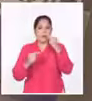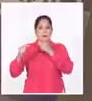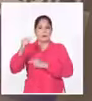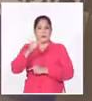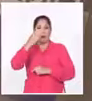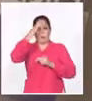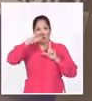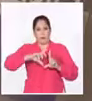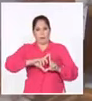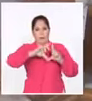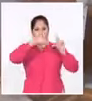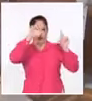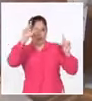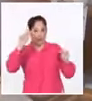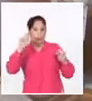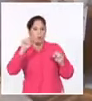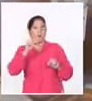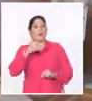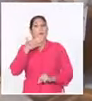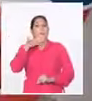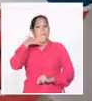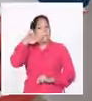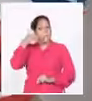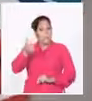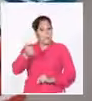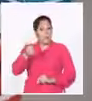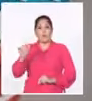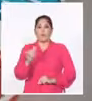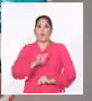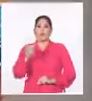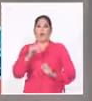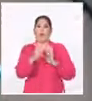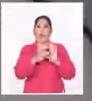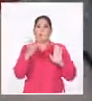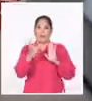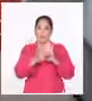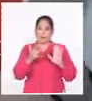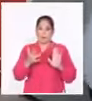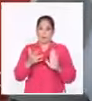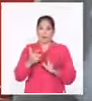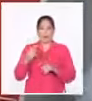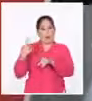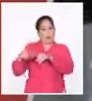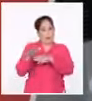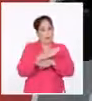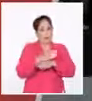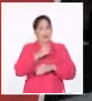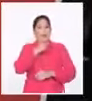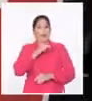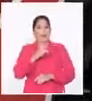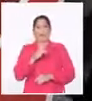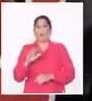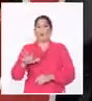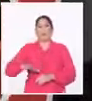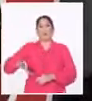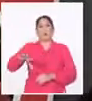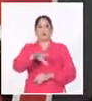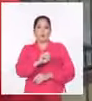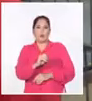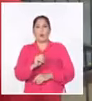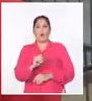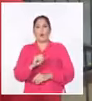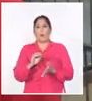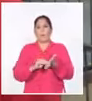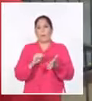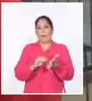país. También tiene ventajas desde el punto de vista de la aplicación de políticas del Estado. Por ejemplo, todo el tema asociado